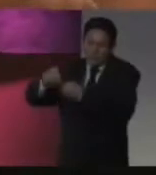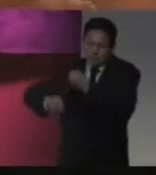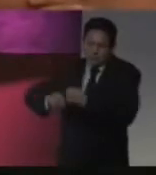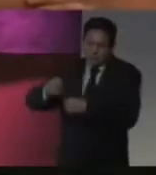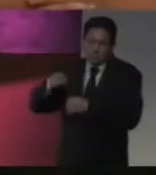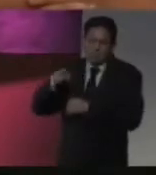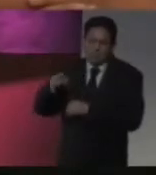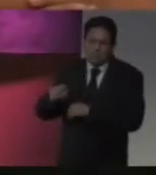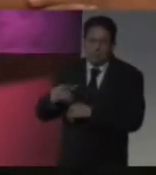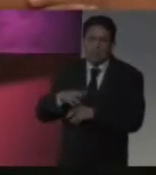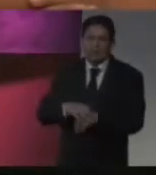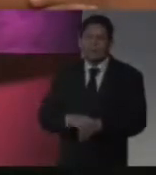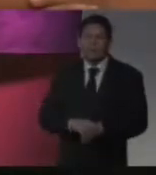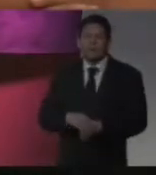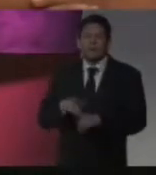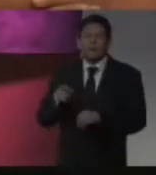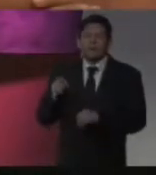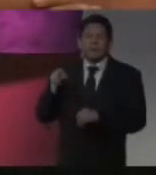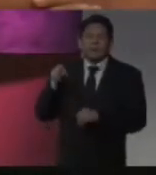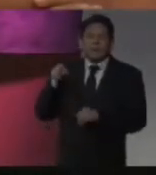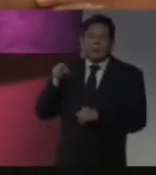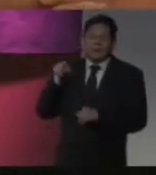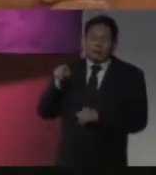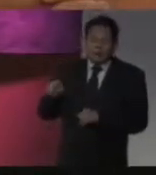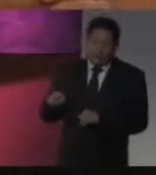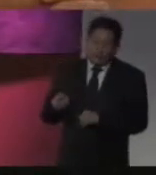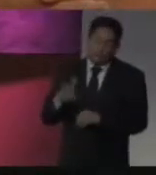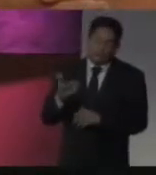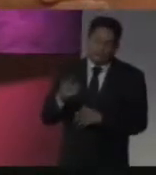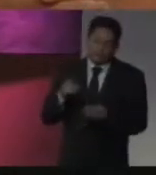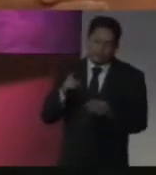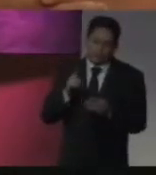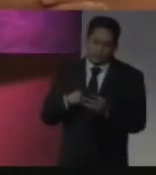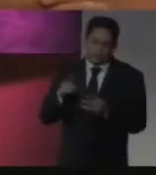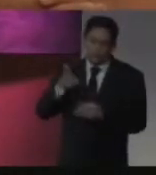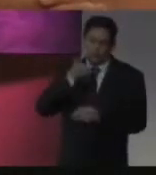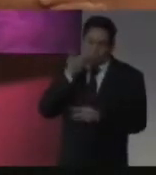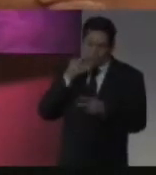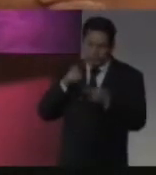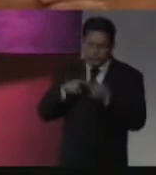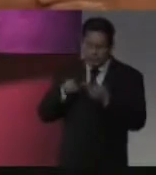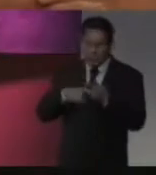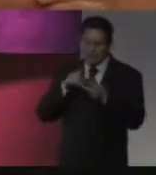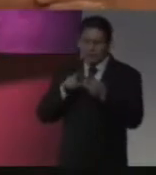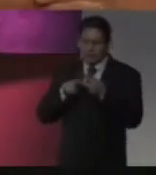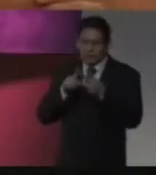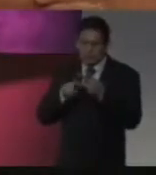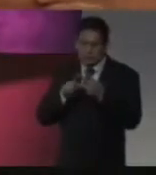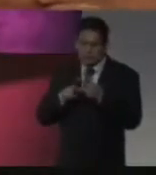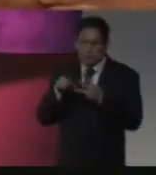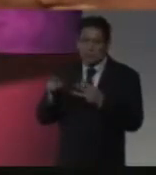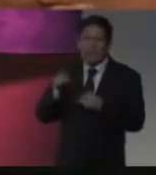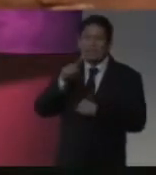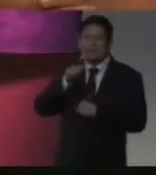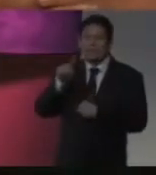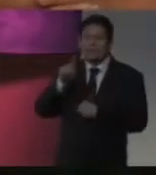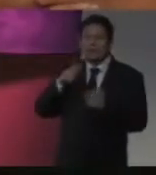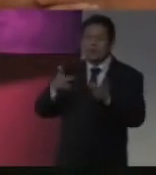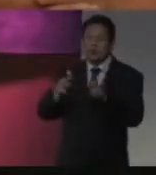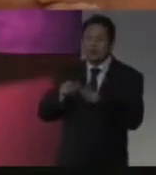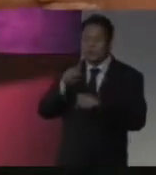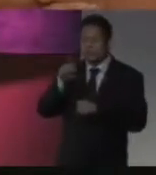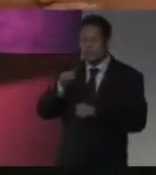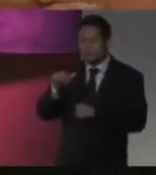¿sí? Esto es el sistema tradicional, pero el tercero es el sistema zapatista, ¿verdad?,